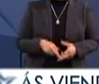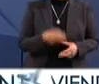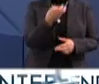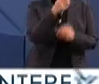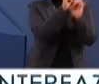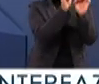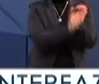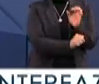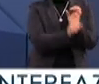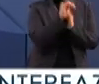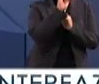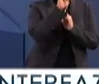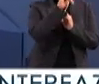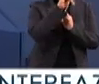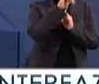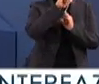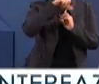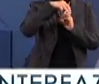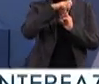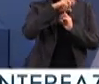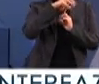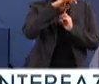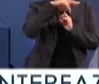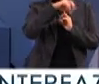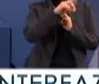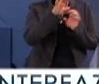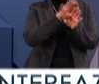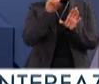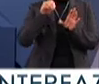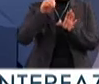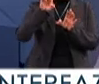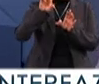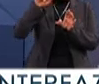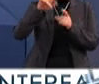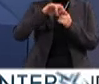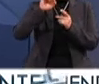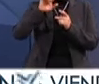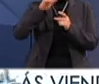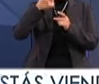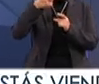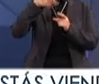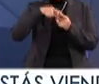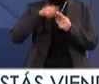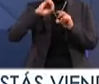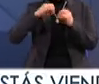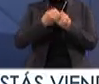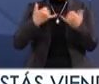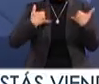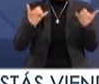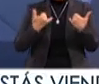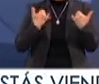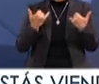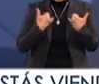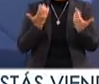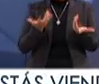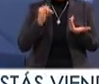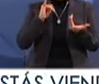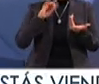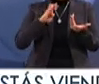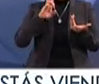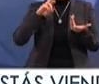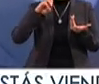Este sistema iberoamericano muy importante de grandes instituciones como la OEI, la CEGIP, la Organización de Jóvenes, de Jóvenes